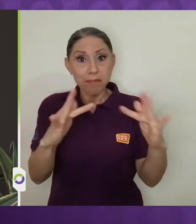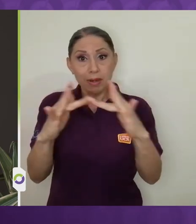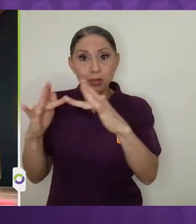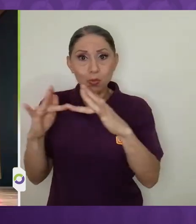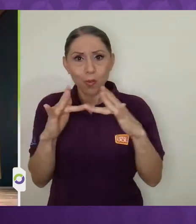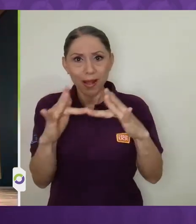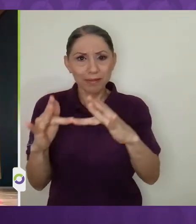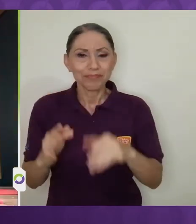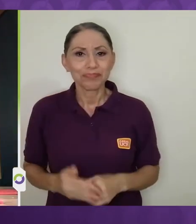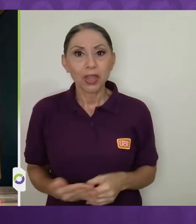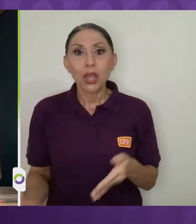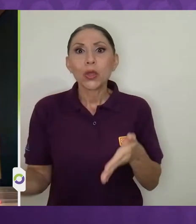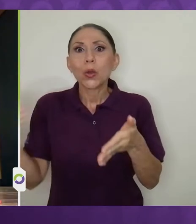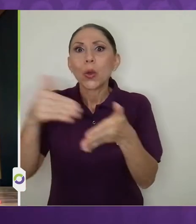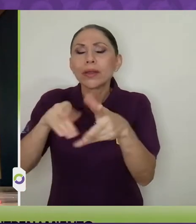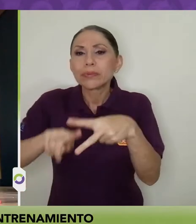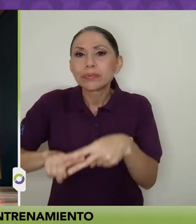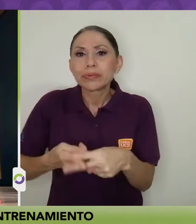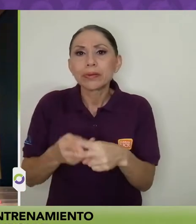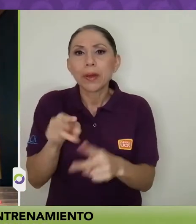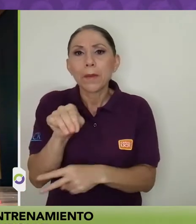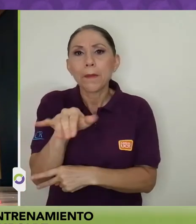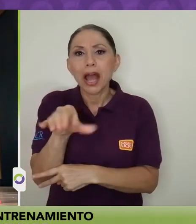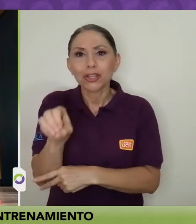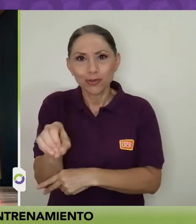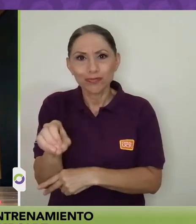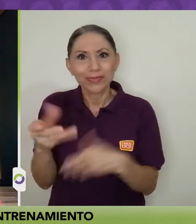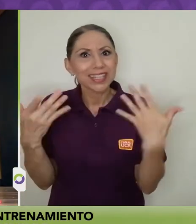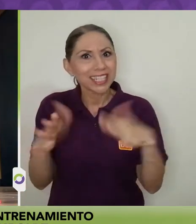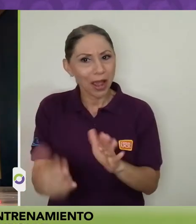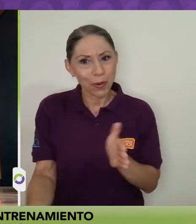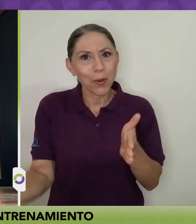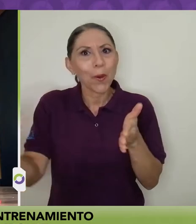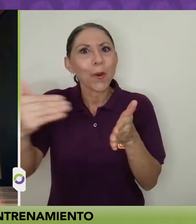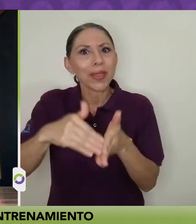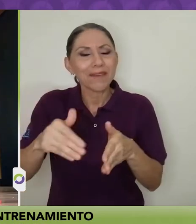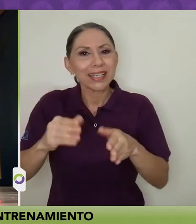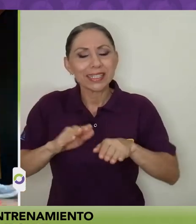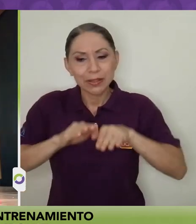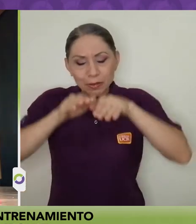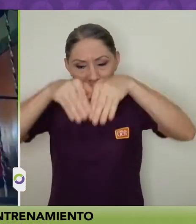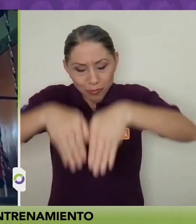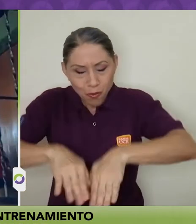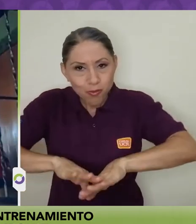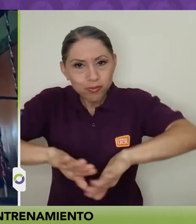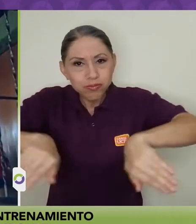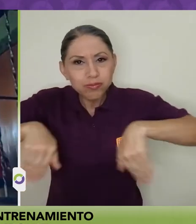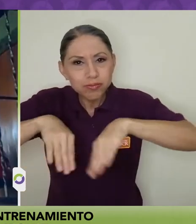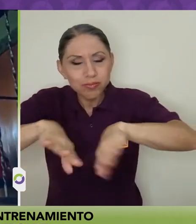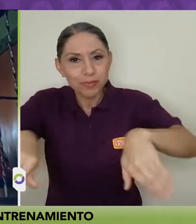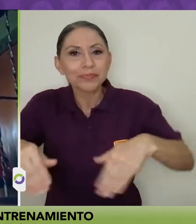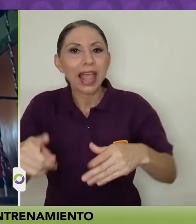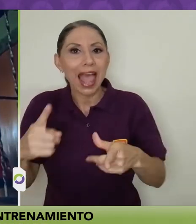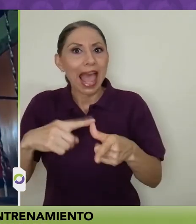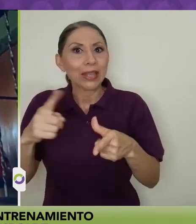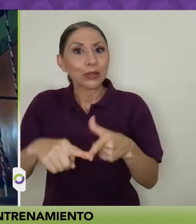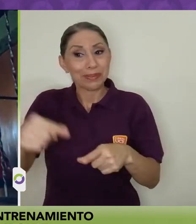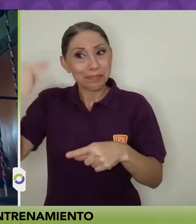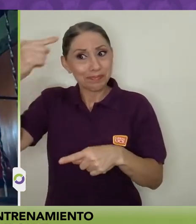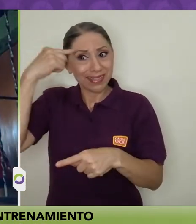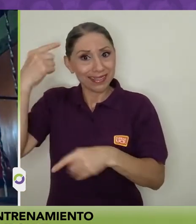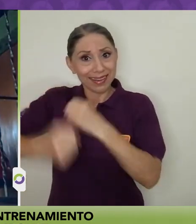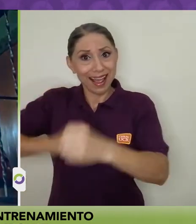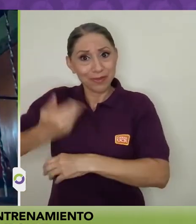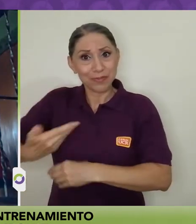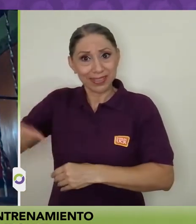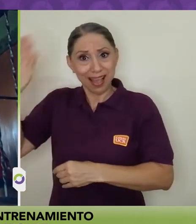Y retornamos en el mes de mayo, ya lo que fue el contacto con agua. Entonces, pensar